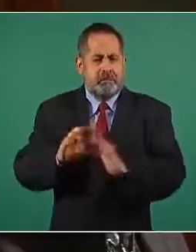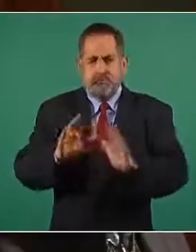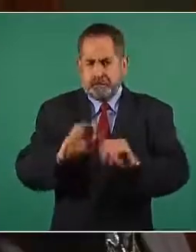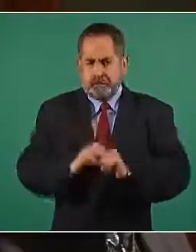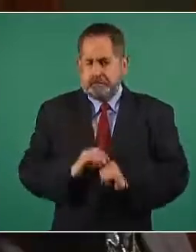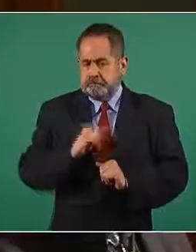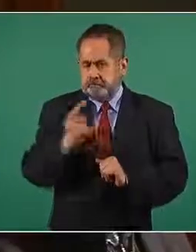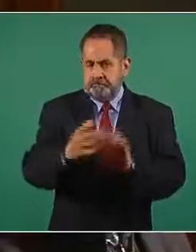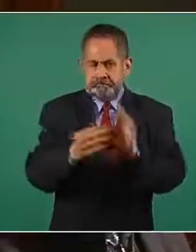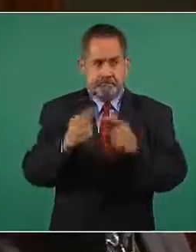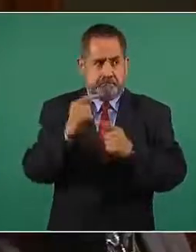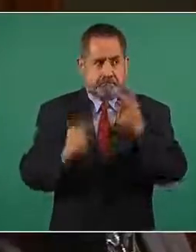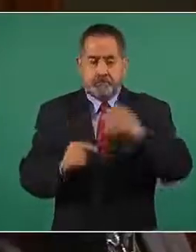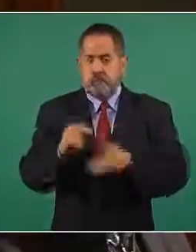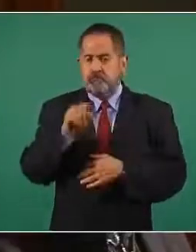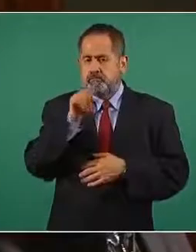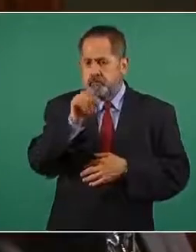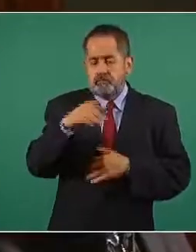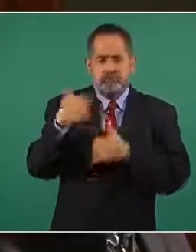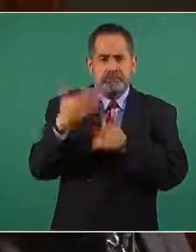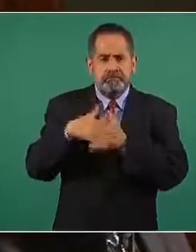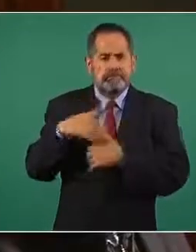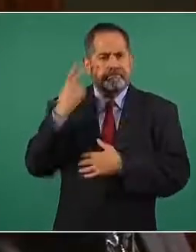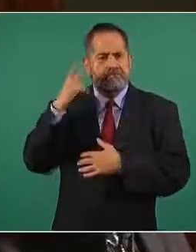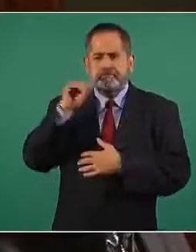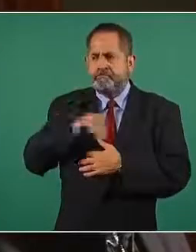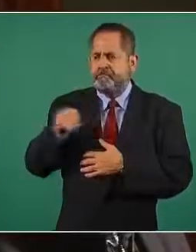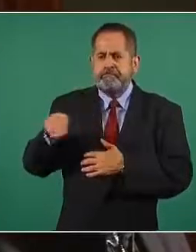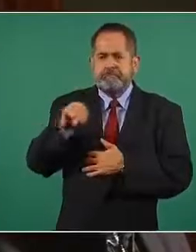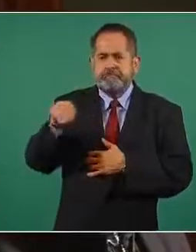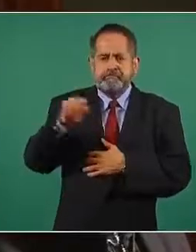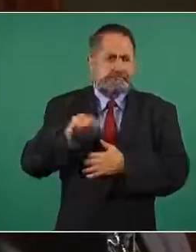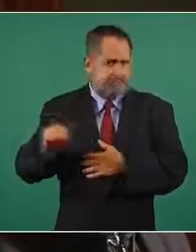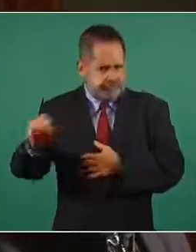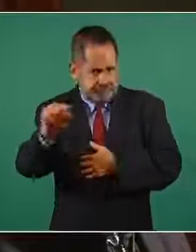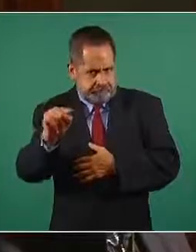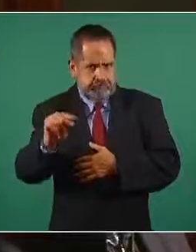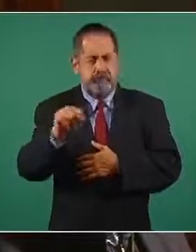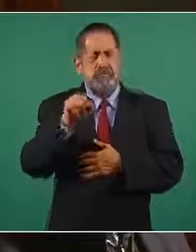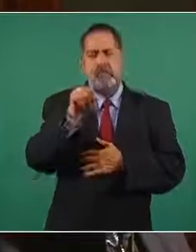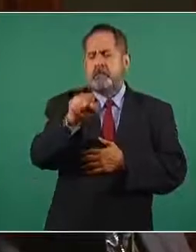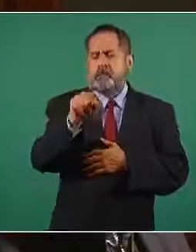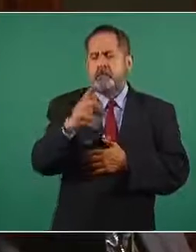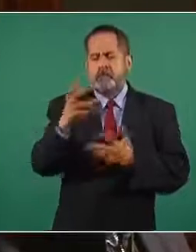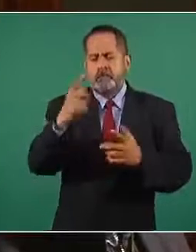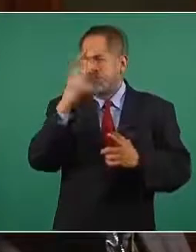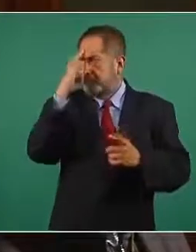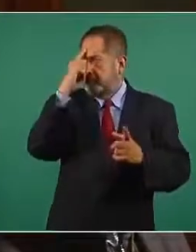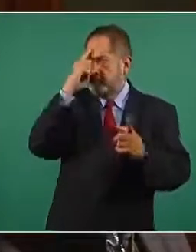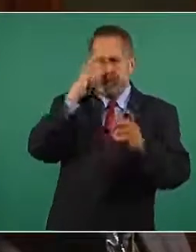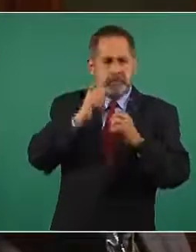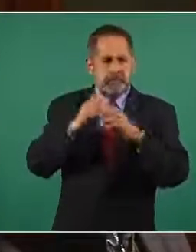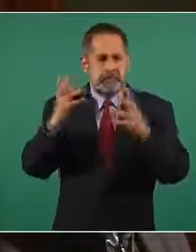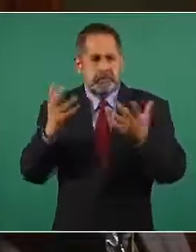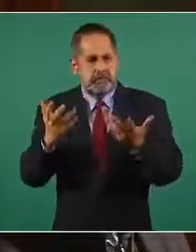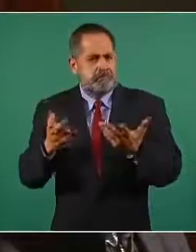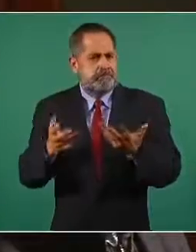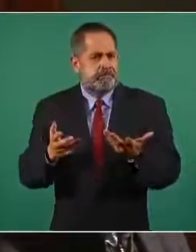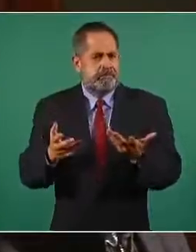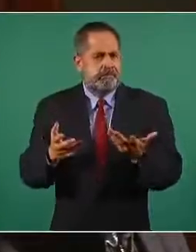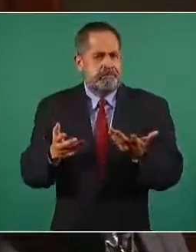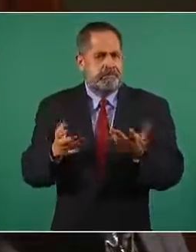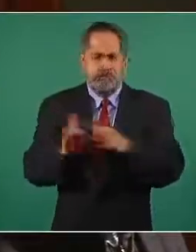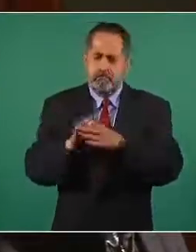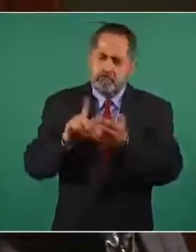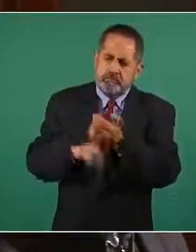gira, ¿cuál sería el estatus o cuál sería la visión y el estado actual de la